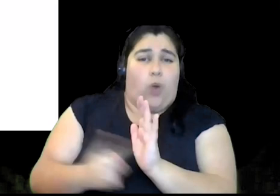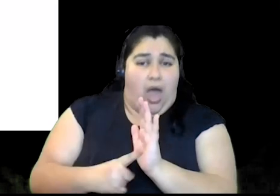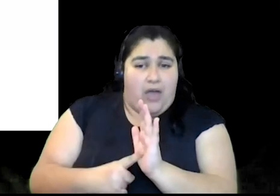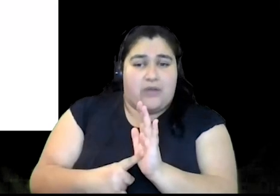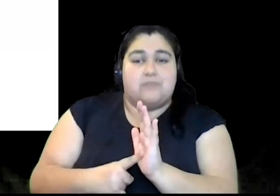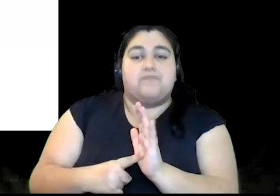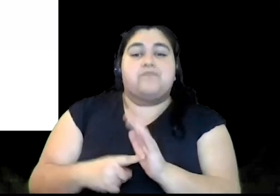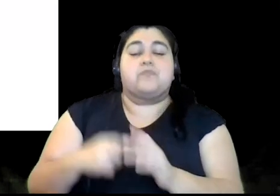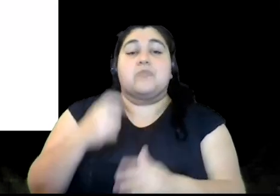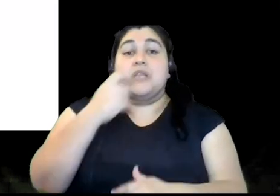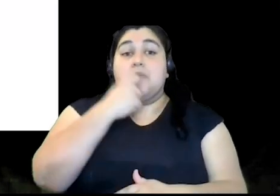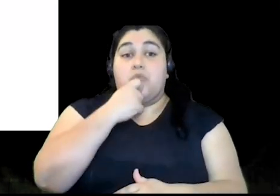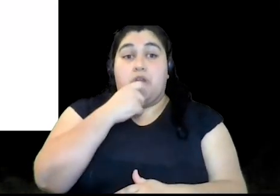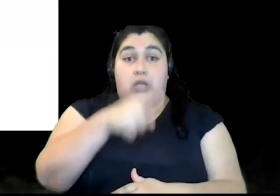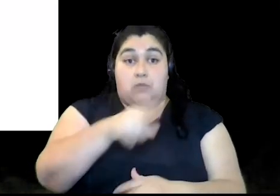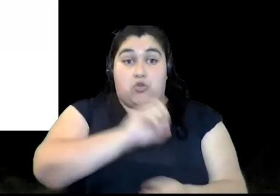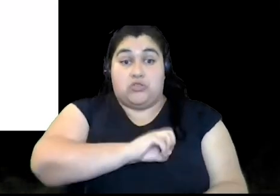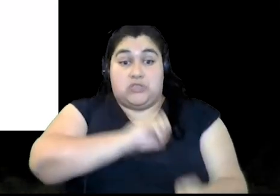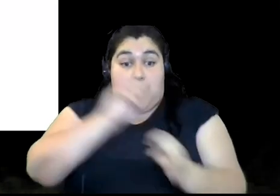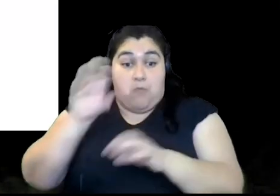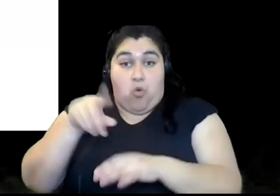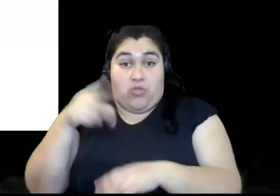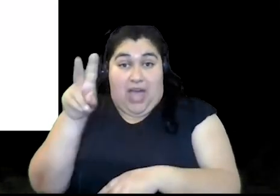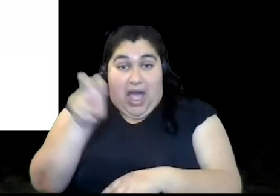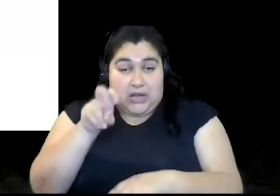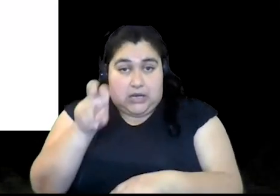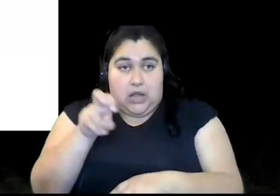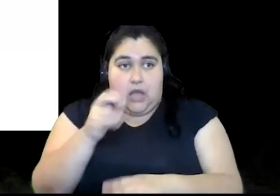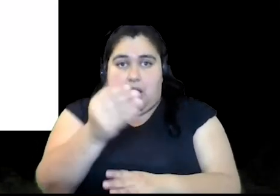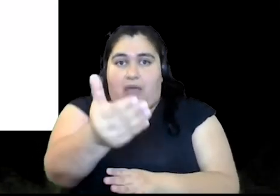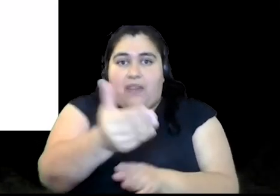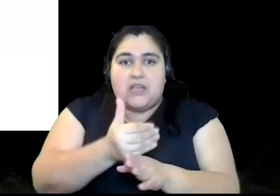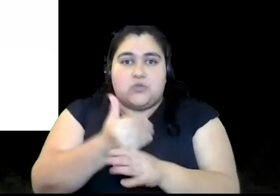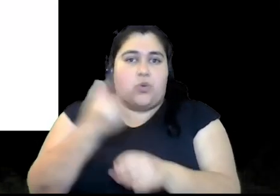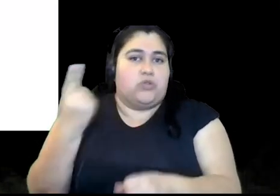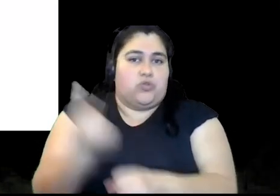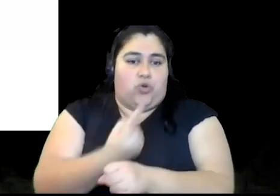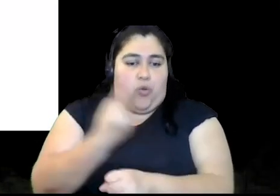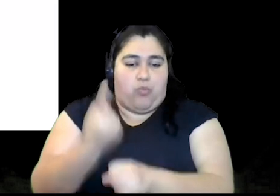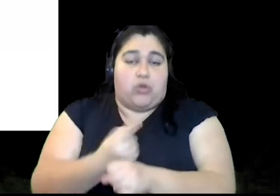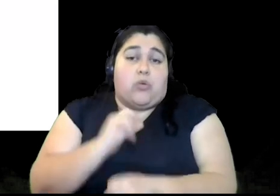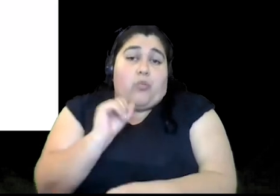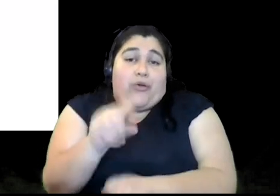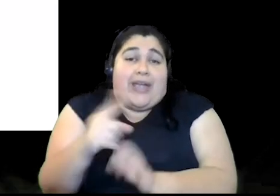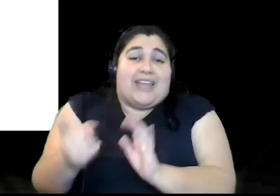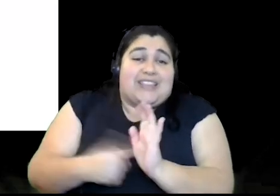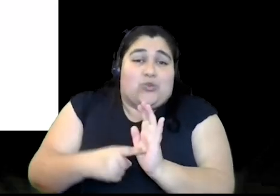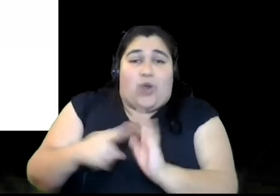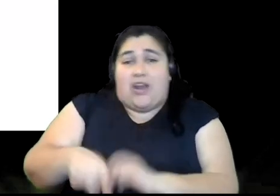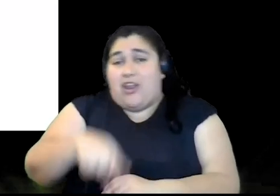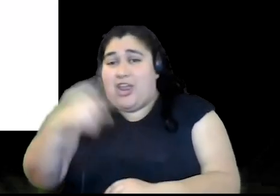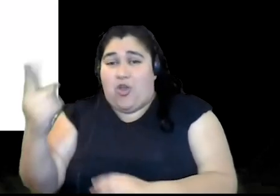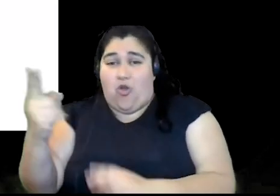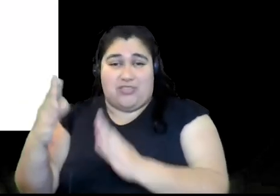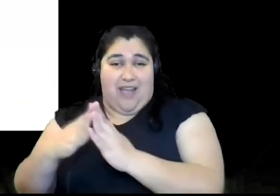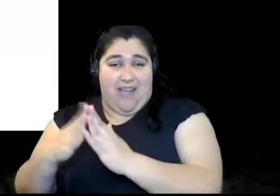que se va y tiene que alquilar no puede descontar el alquiler porque es titular de otro